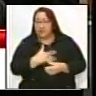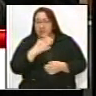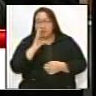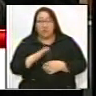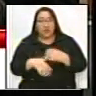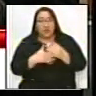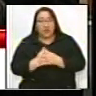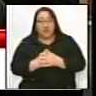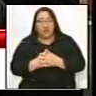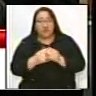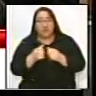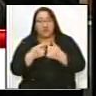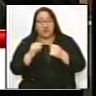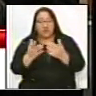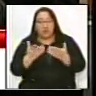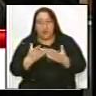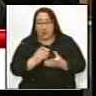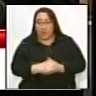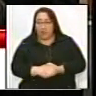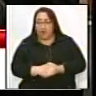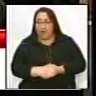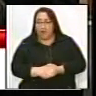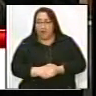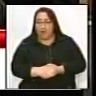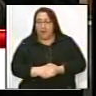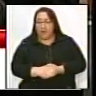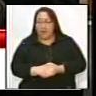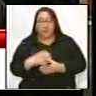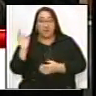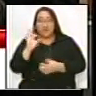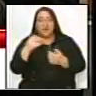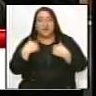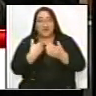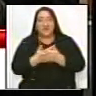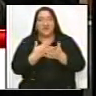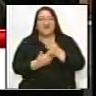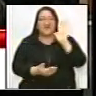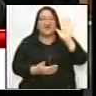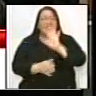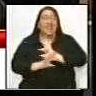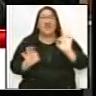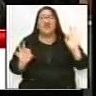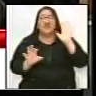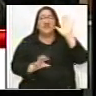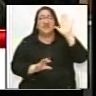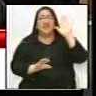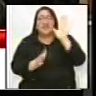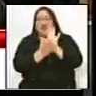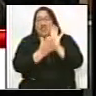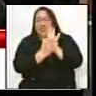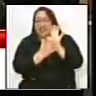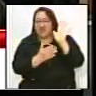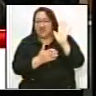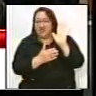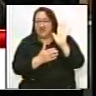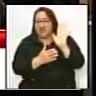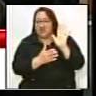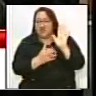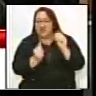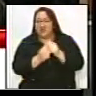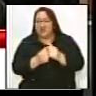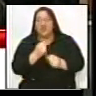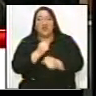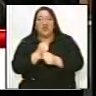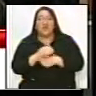que me mande el informe. Y usted me mandó este informe y nunca lo hemos tenido. Y acá está. Señor, son 96 hojas, de las cuales, ¿sabes